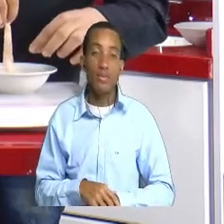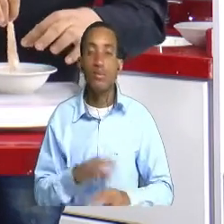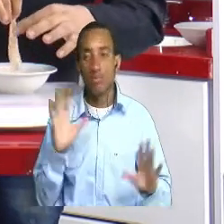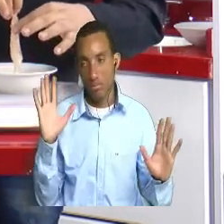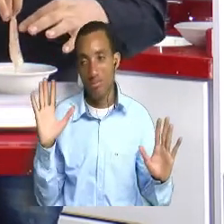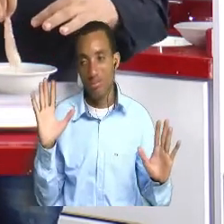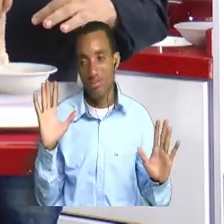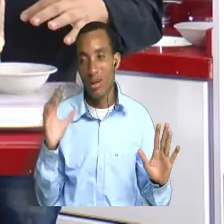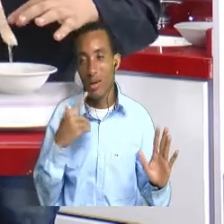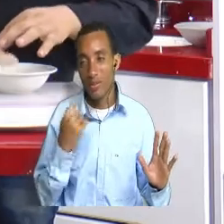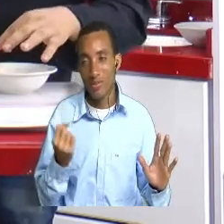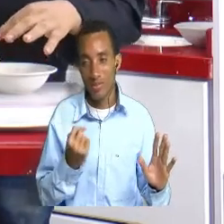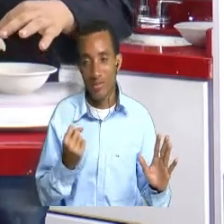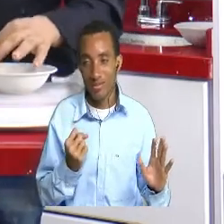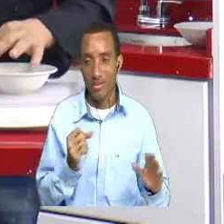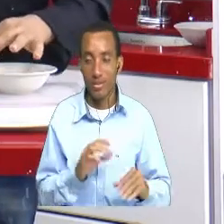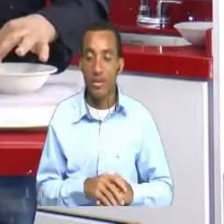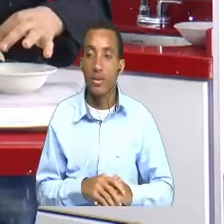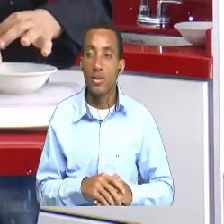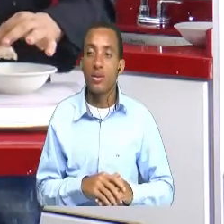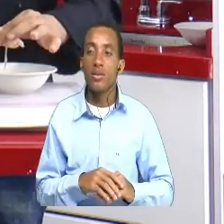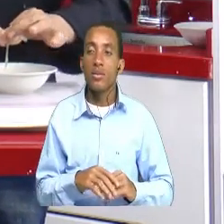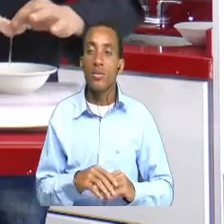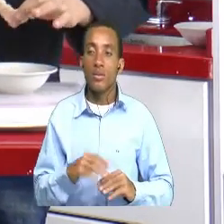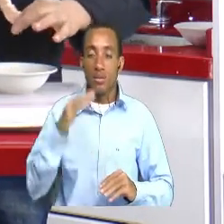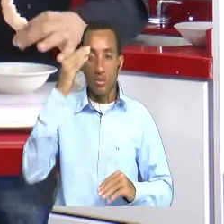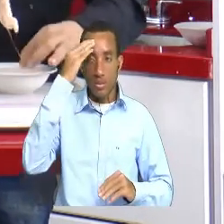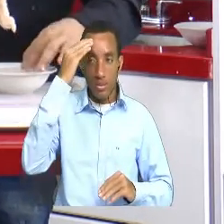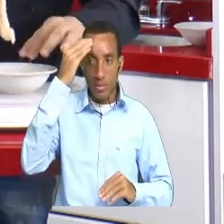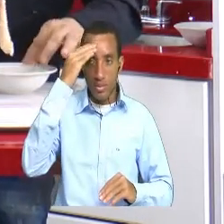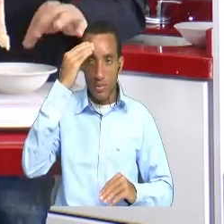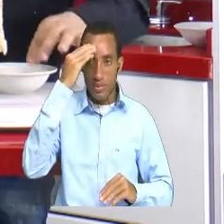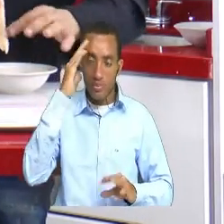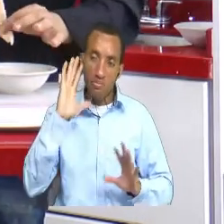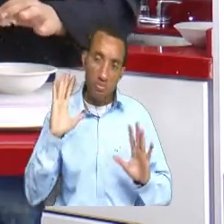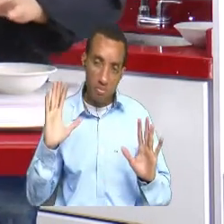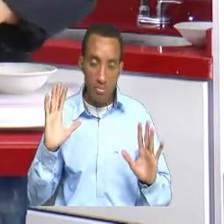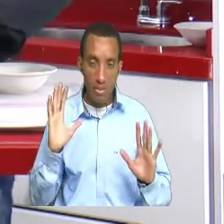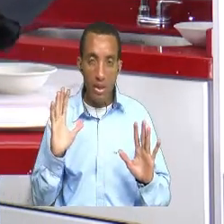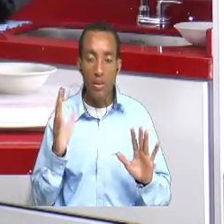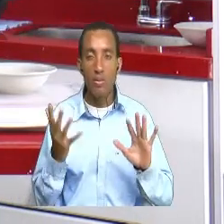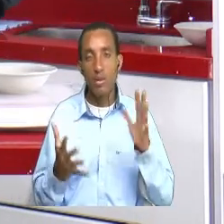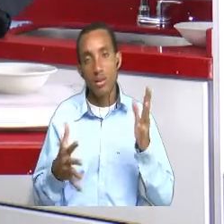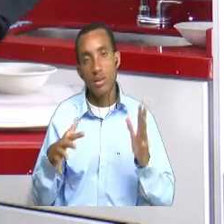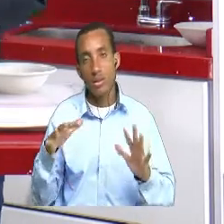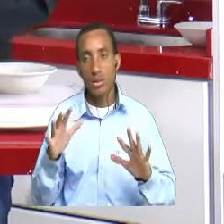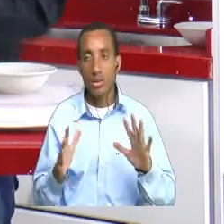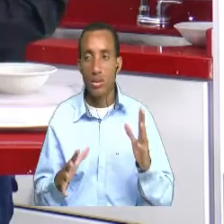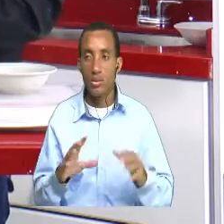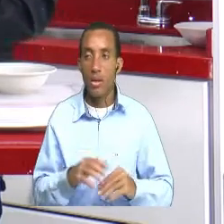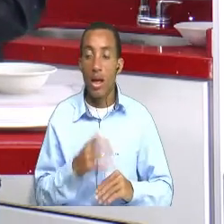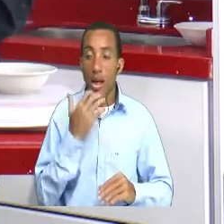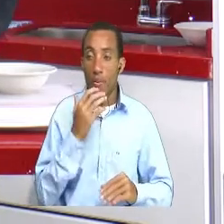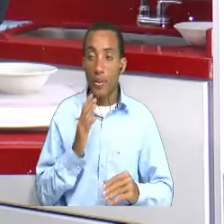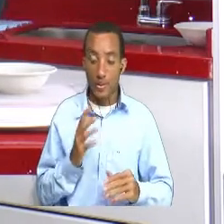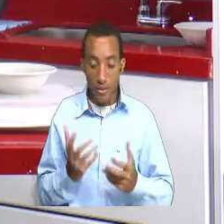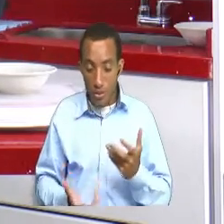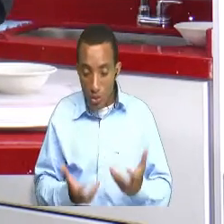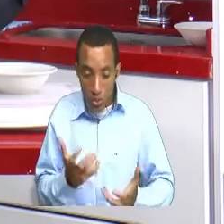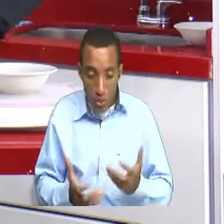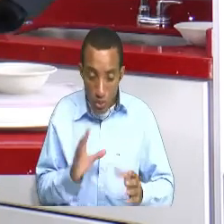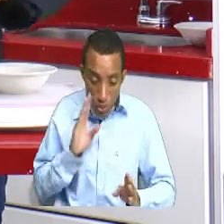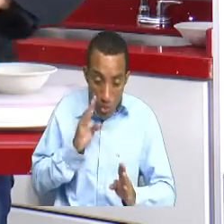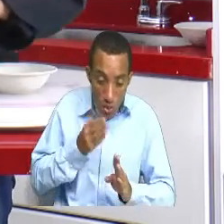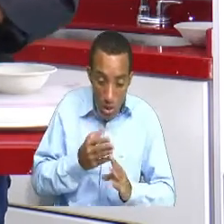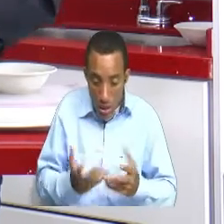en la cocina y eso suele pasar de pronto cuando uno no está tan metido en la